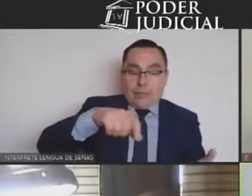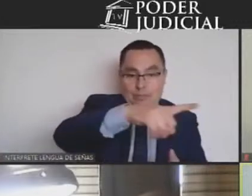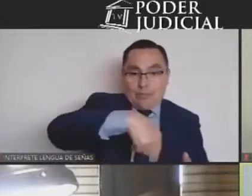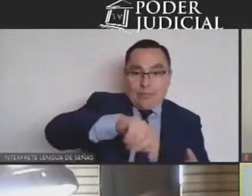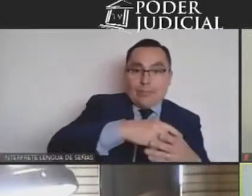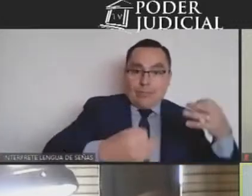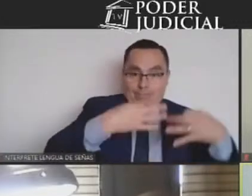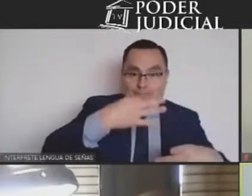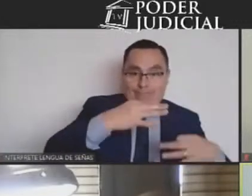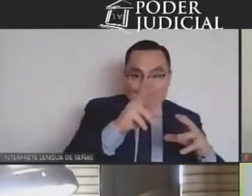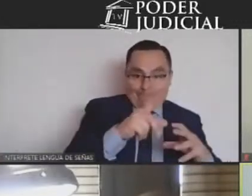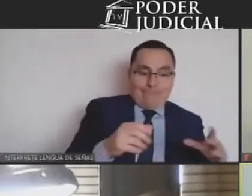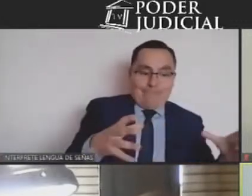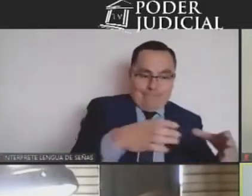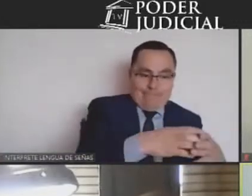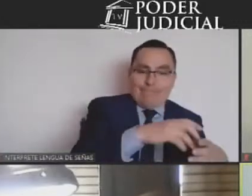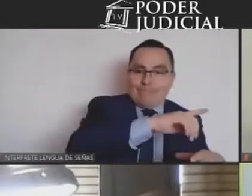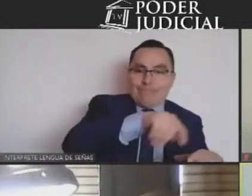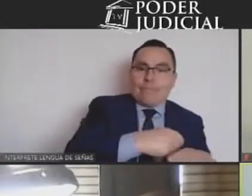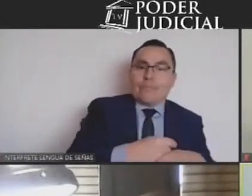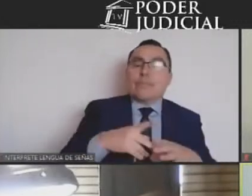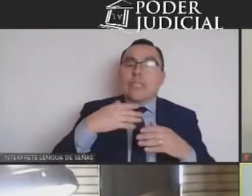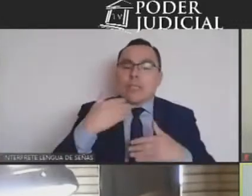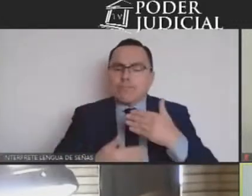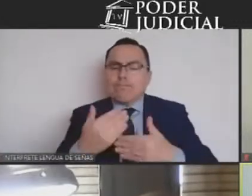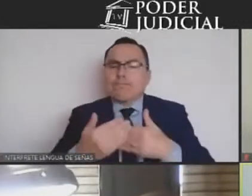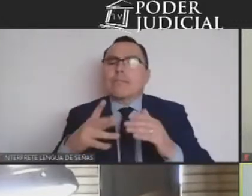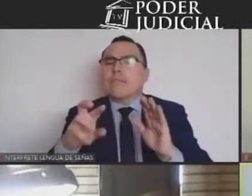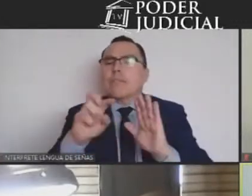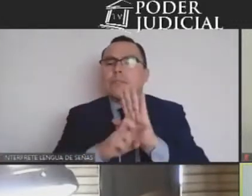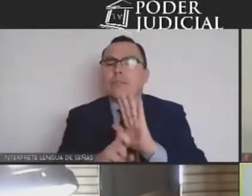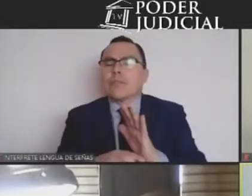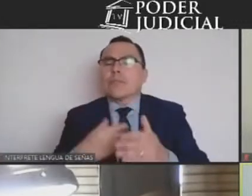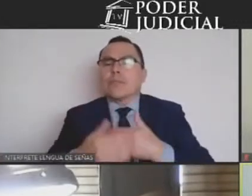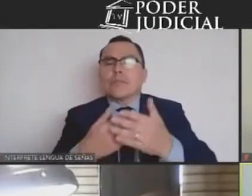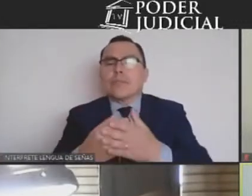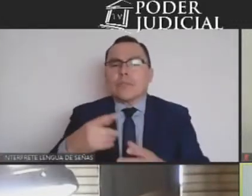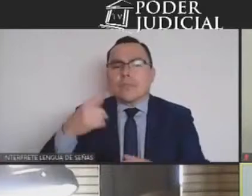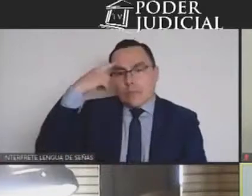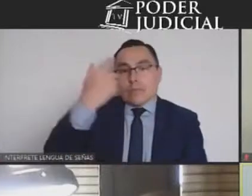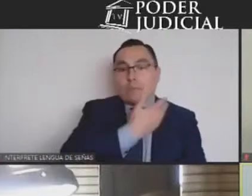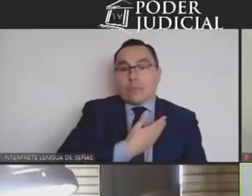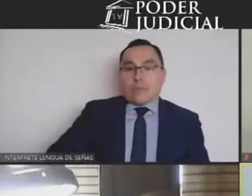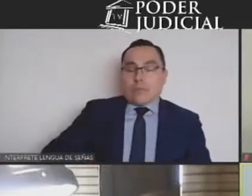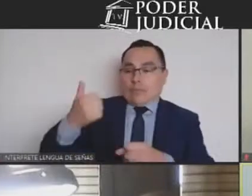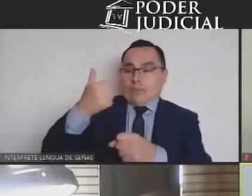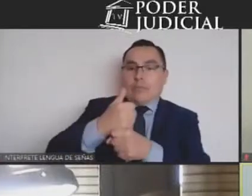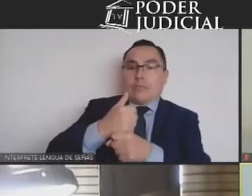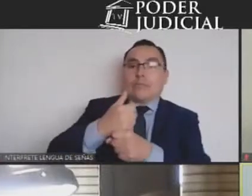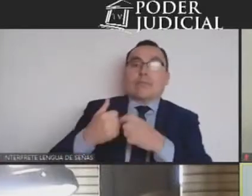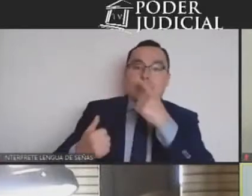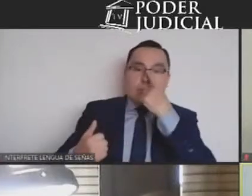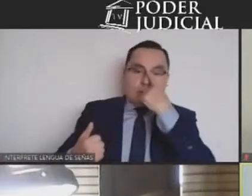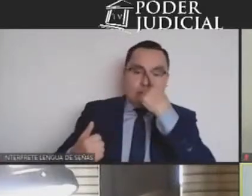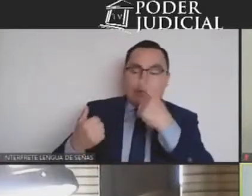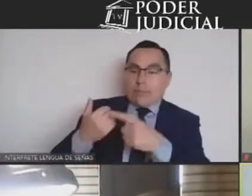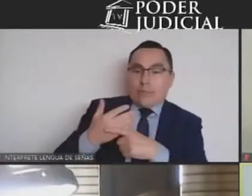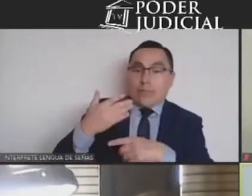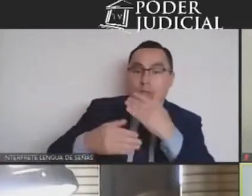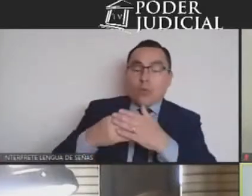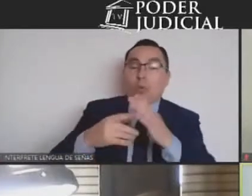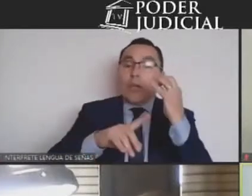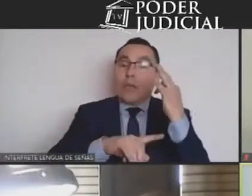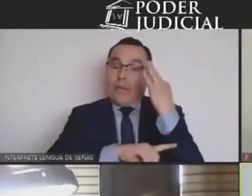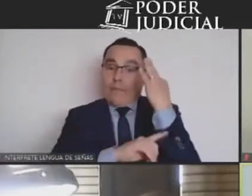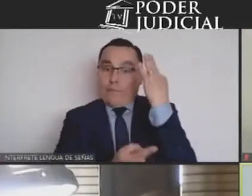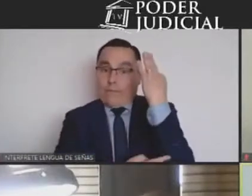más relevantes, este proyecto mantiene la designación presidencial, con acuerdo del Senado, para el nombramiento de fiscales judiciales